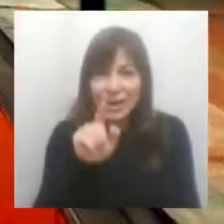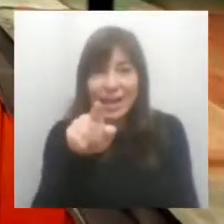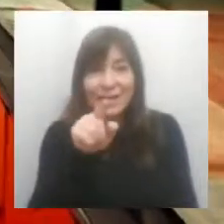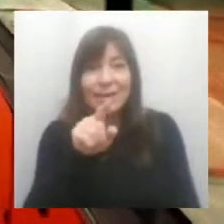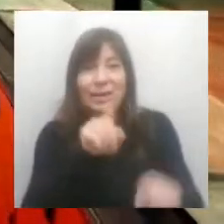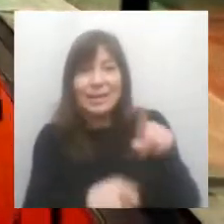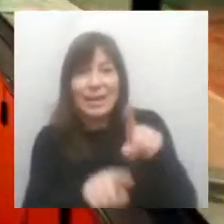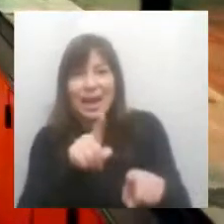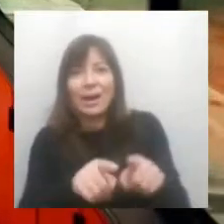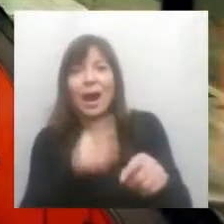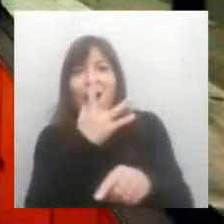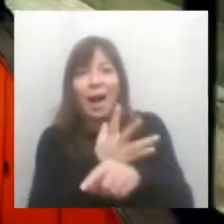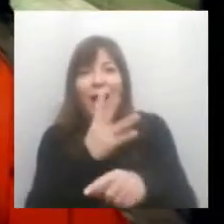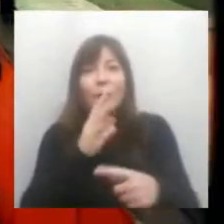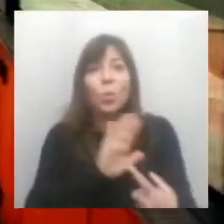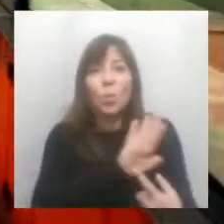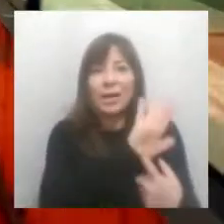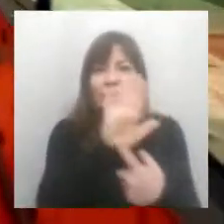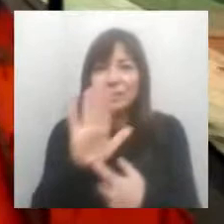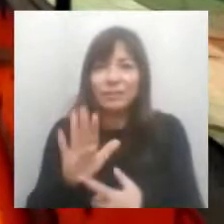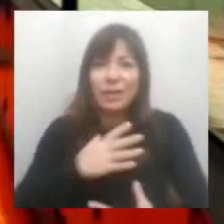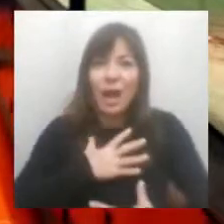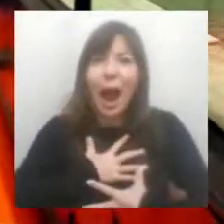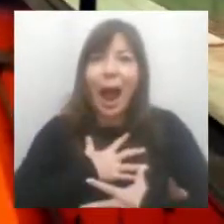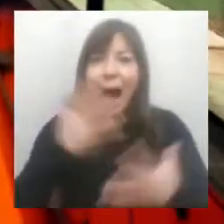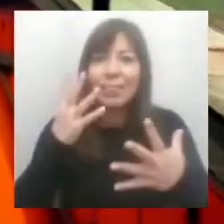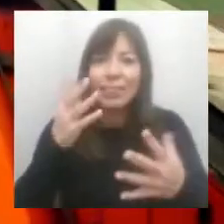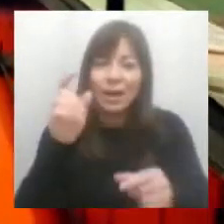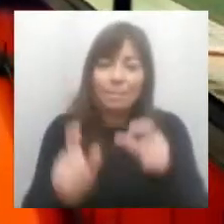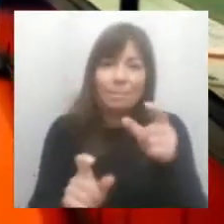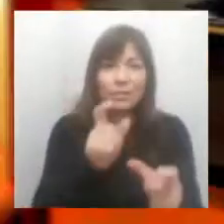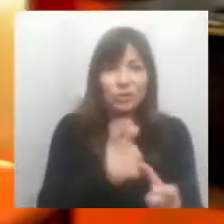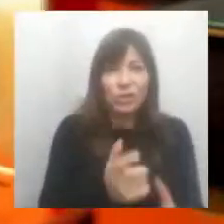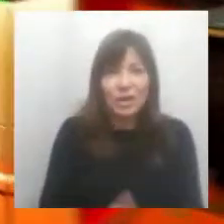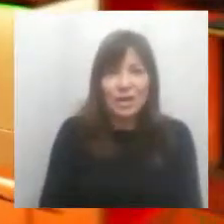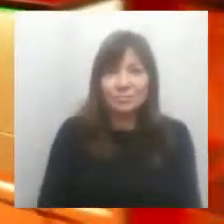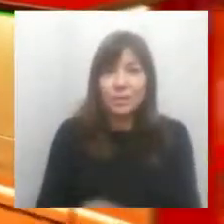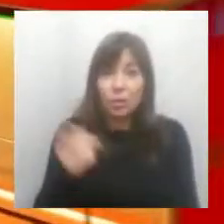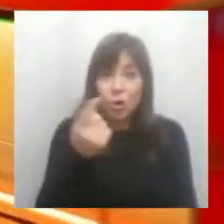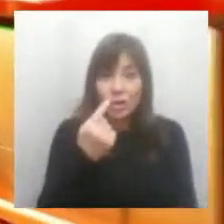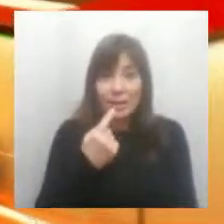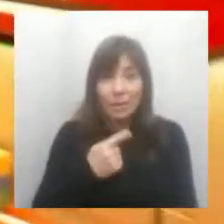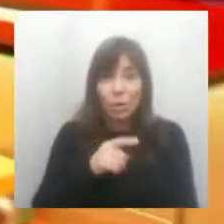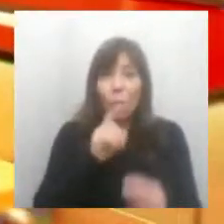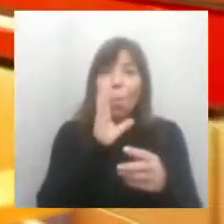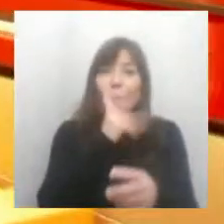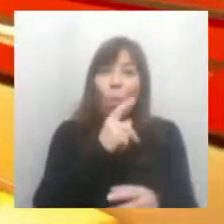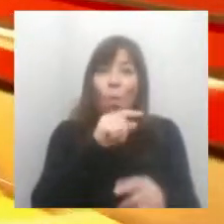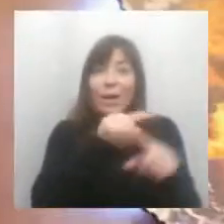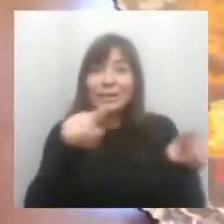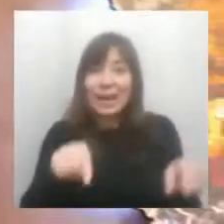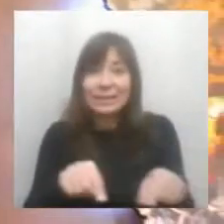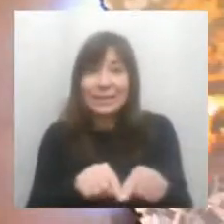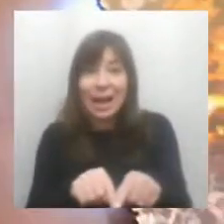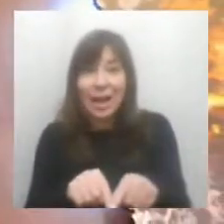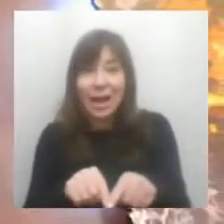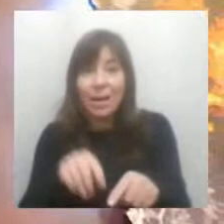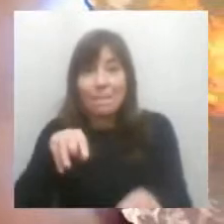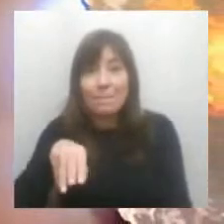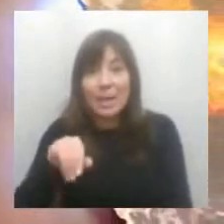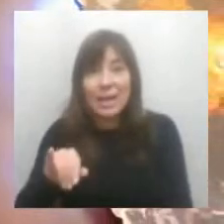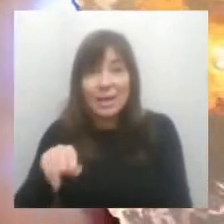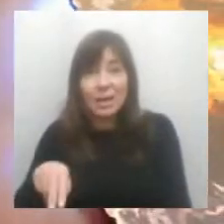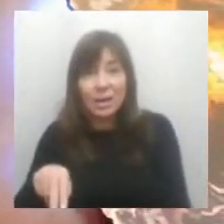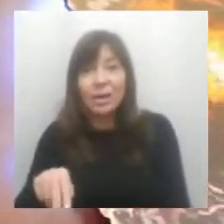una exhibición que a la gente le apasiona, definitivamente. Nos están preguntando cuántas salas hay en el MIM, son 14 salas, ¿ya? Son